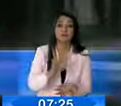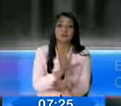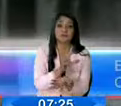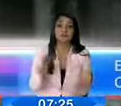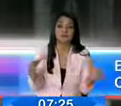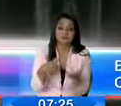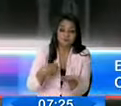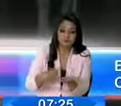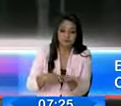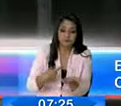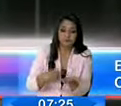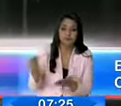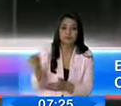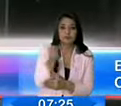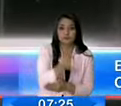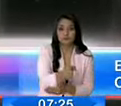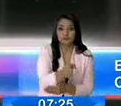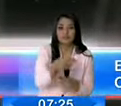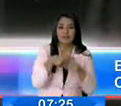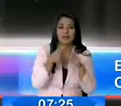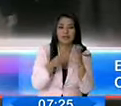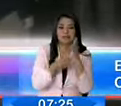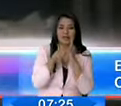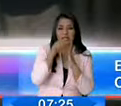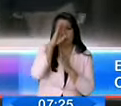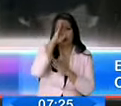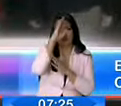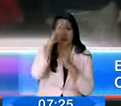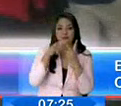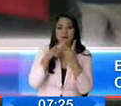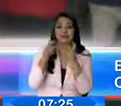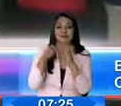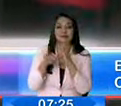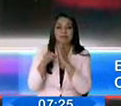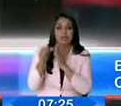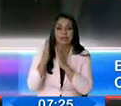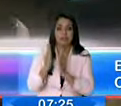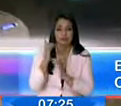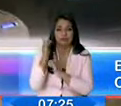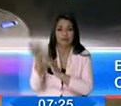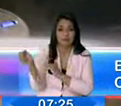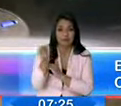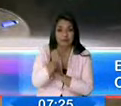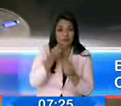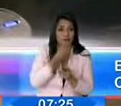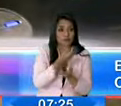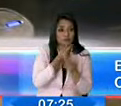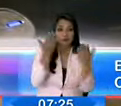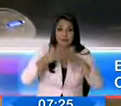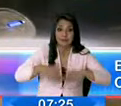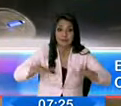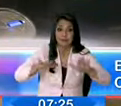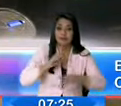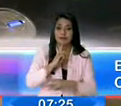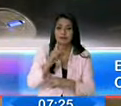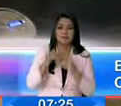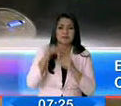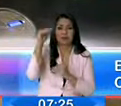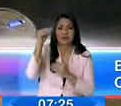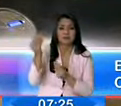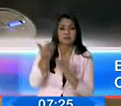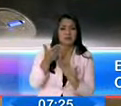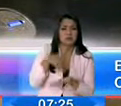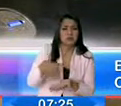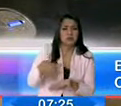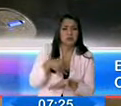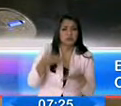y luego de las comparecencias del exministro del Interior y del exministro de Defensa, los legisladores argumentaban que la mayor parte de dudas